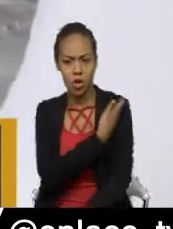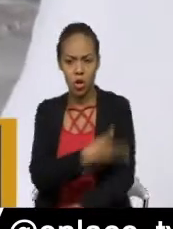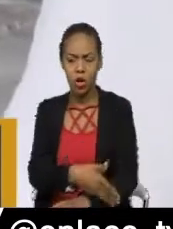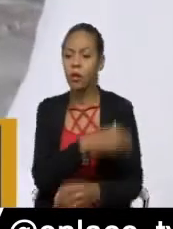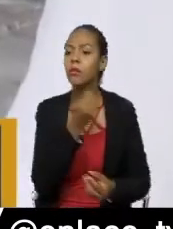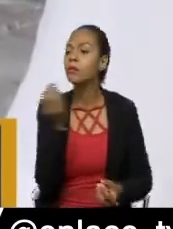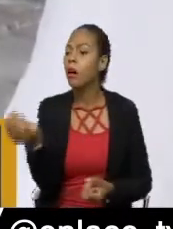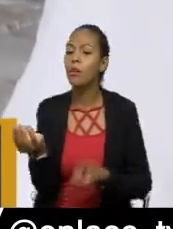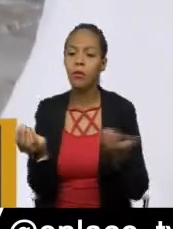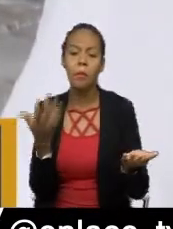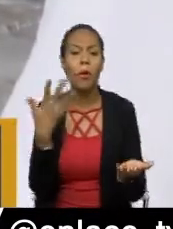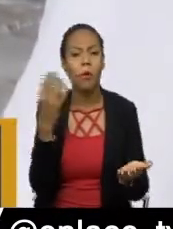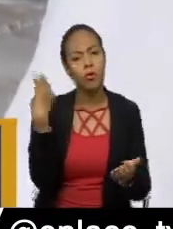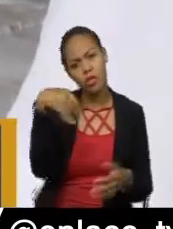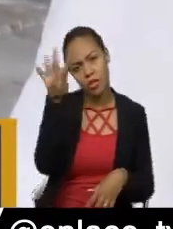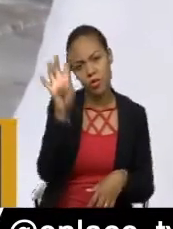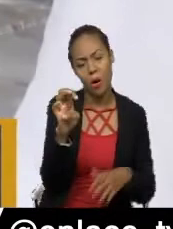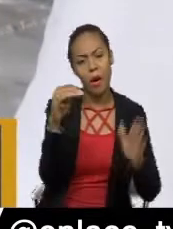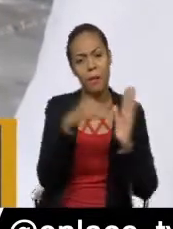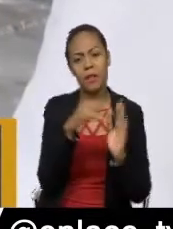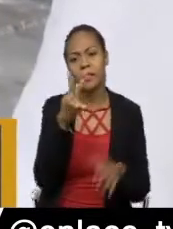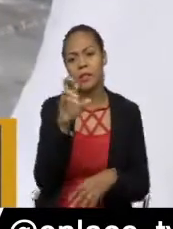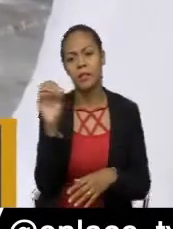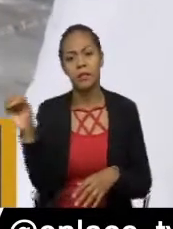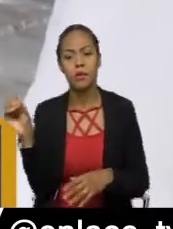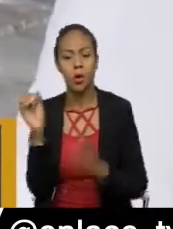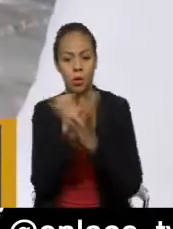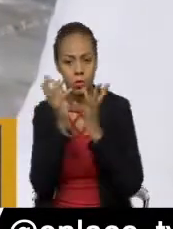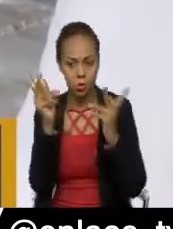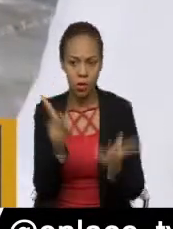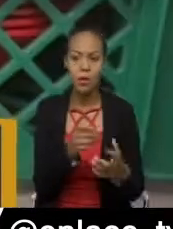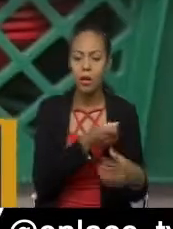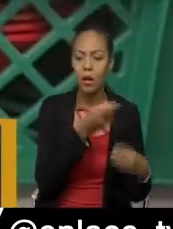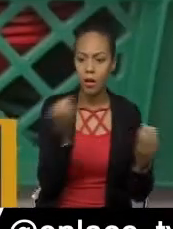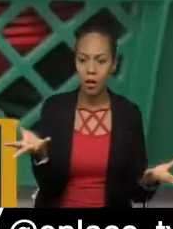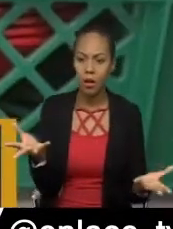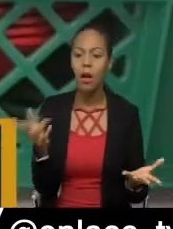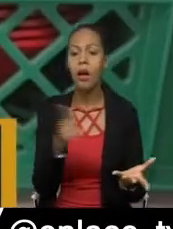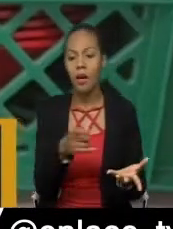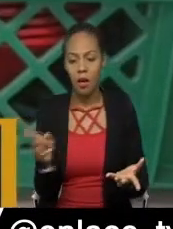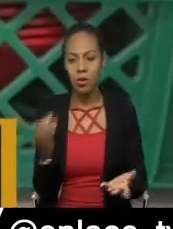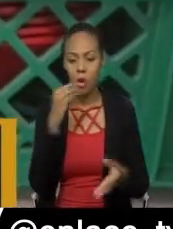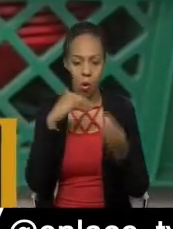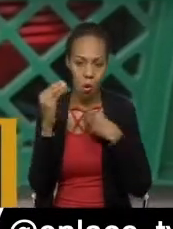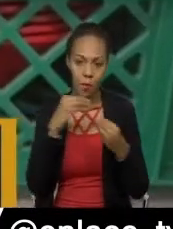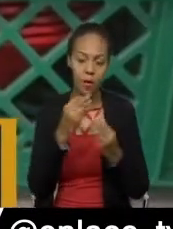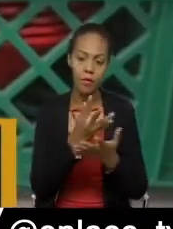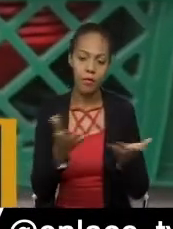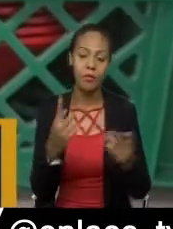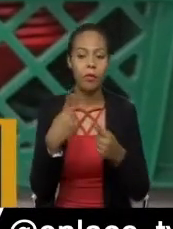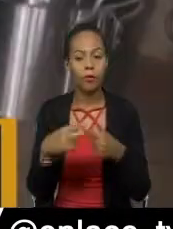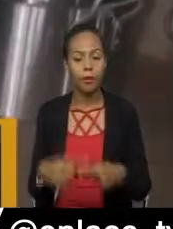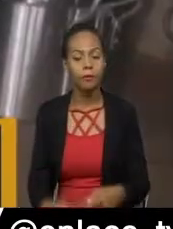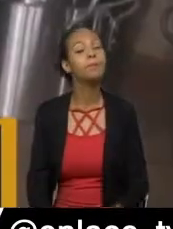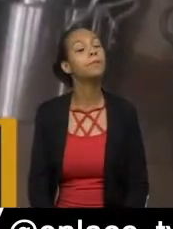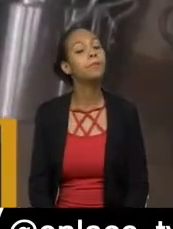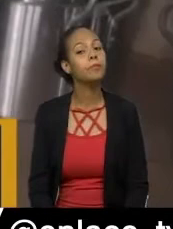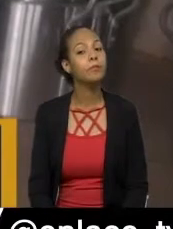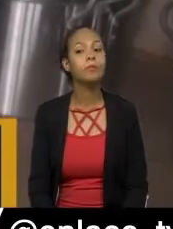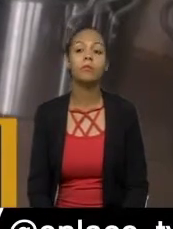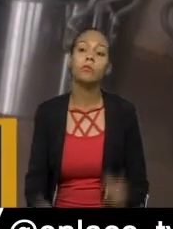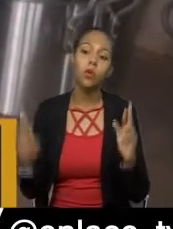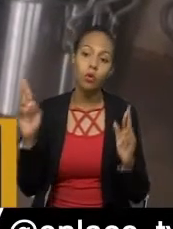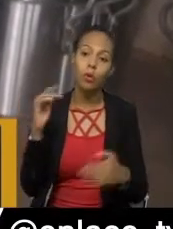de 19.700 estudiantes, que son los que tenemos en el complemento alimenticio. Esperamos que esto se siga